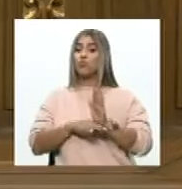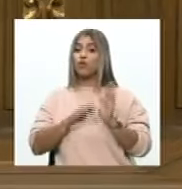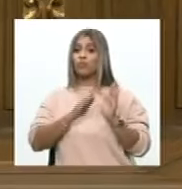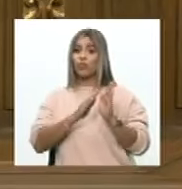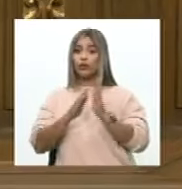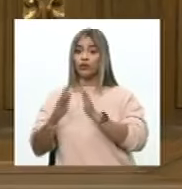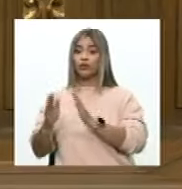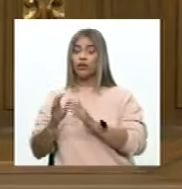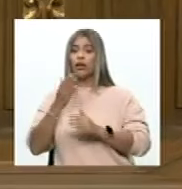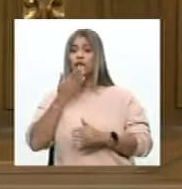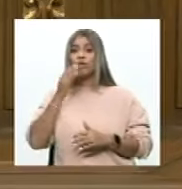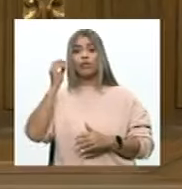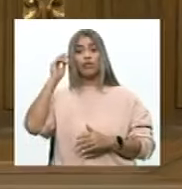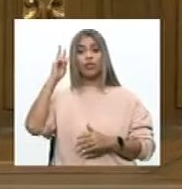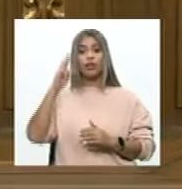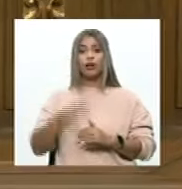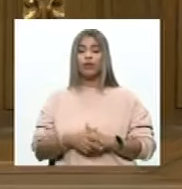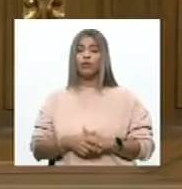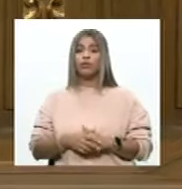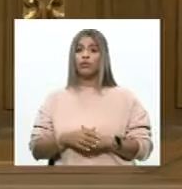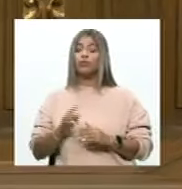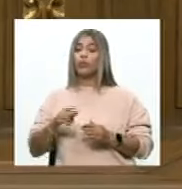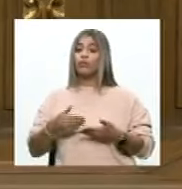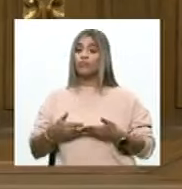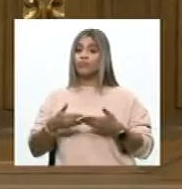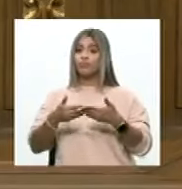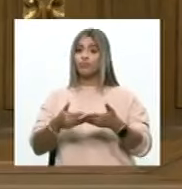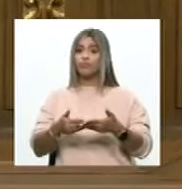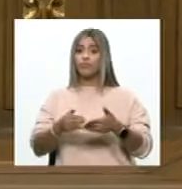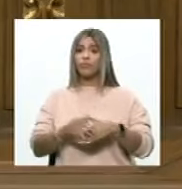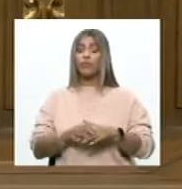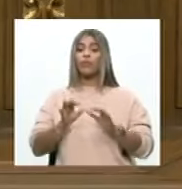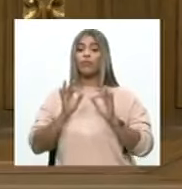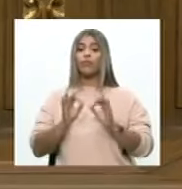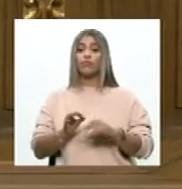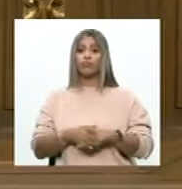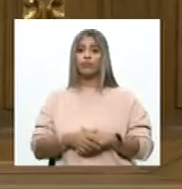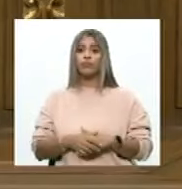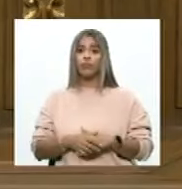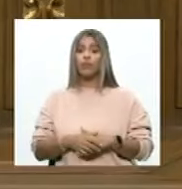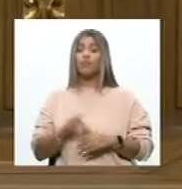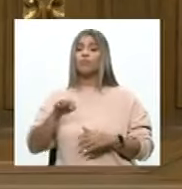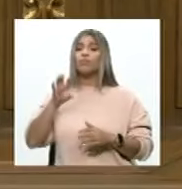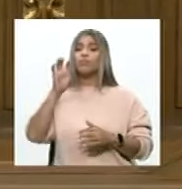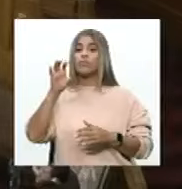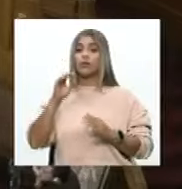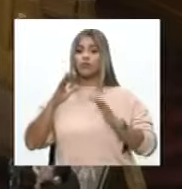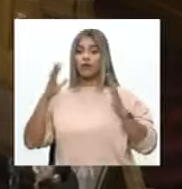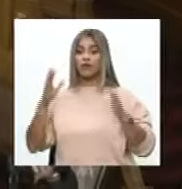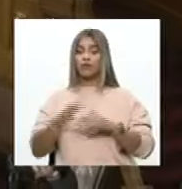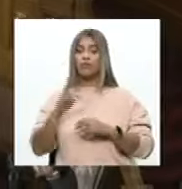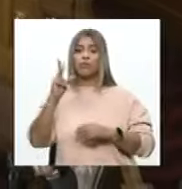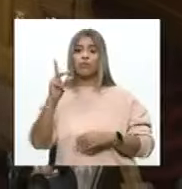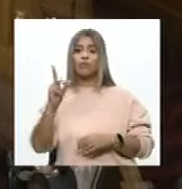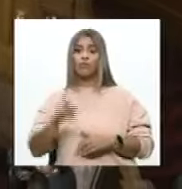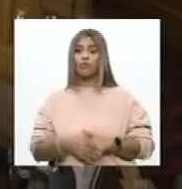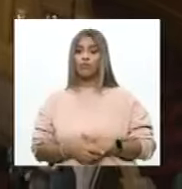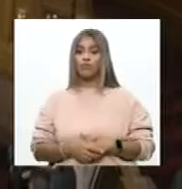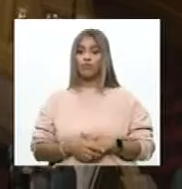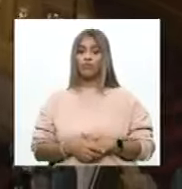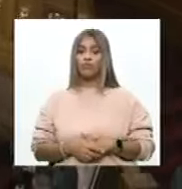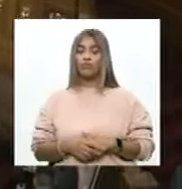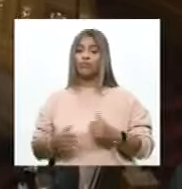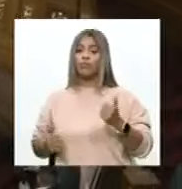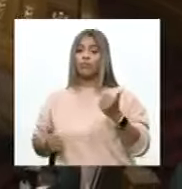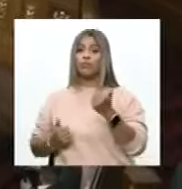organizativas indígenas para contribuir en la consolidación de la patria grande. Segundo,